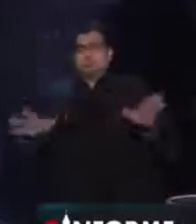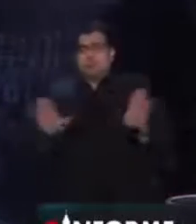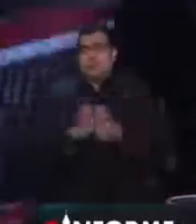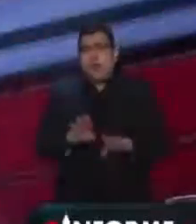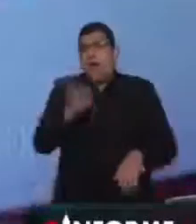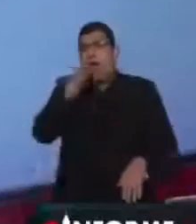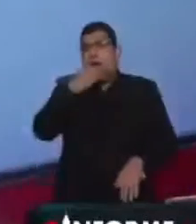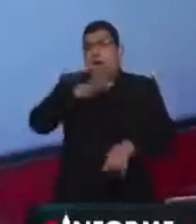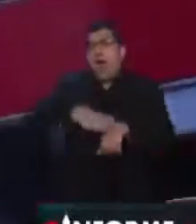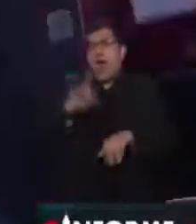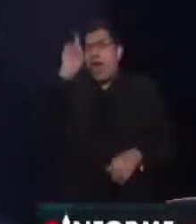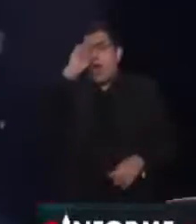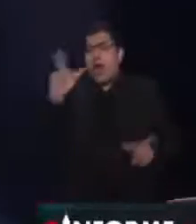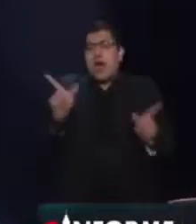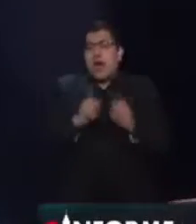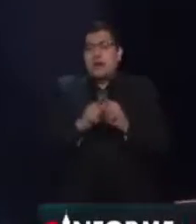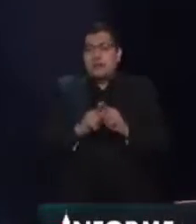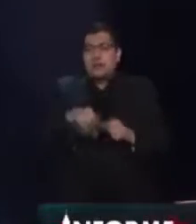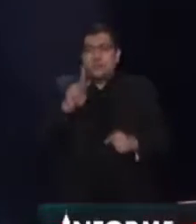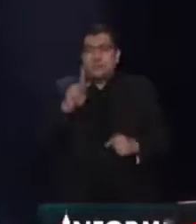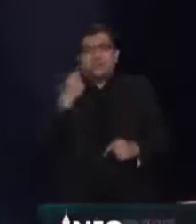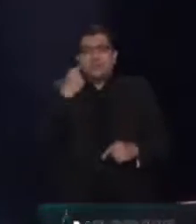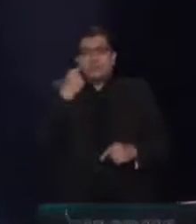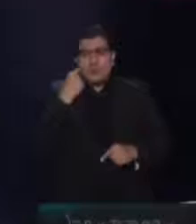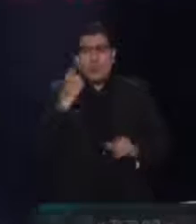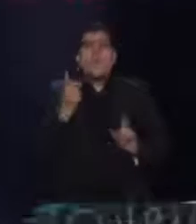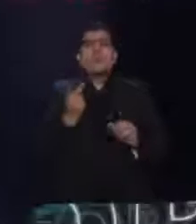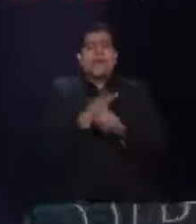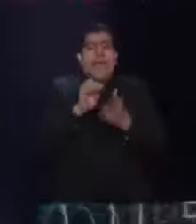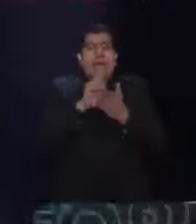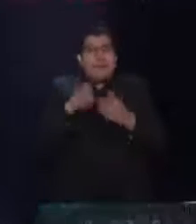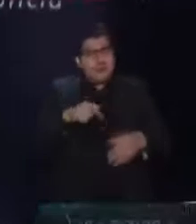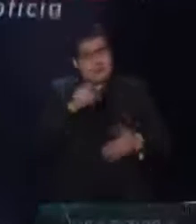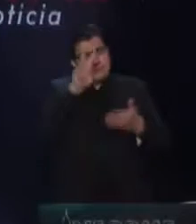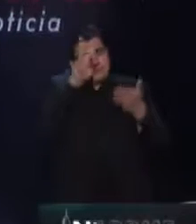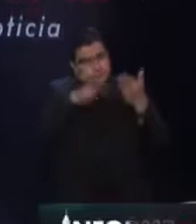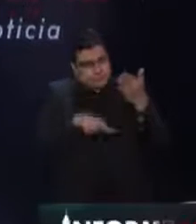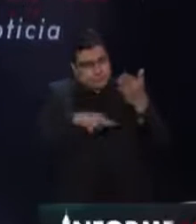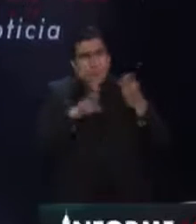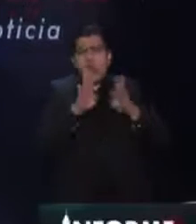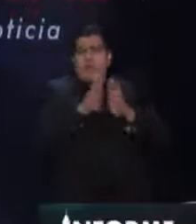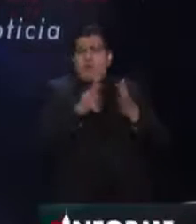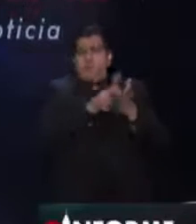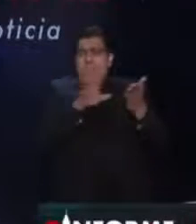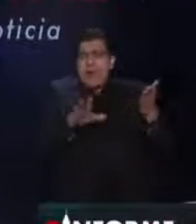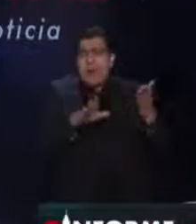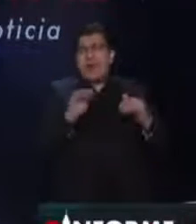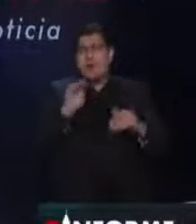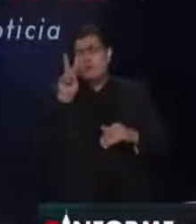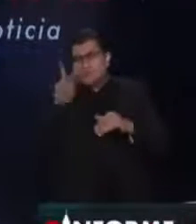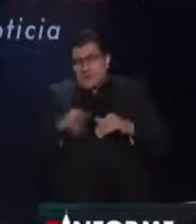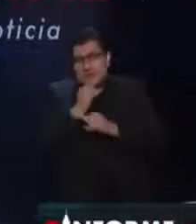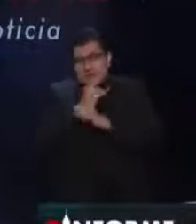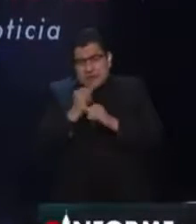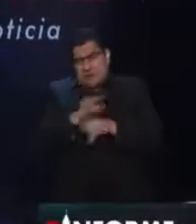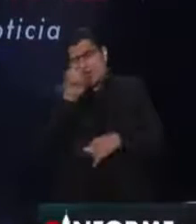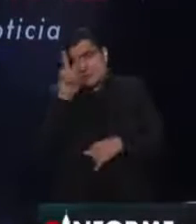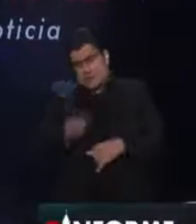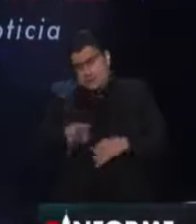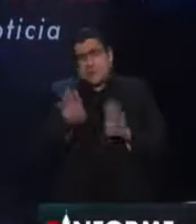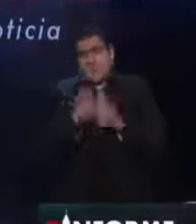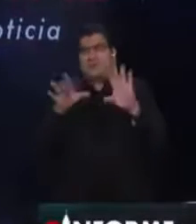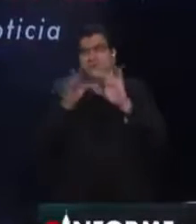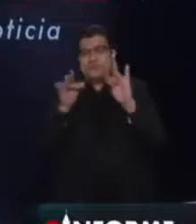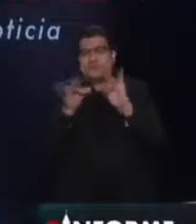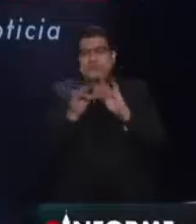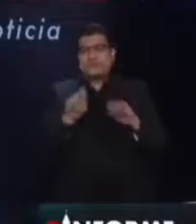Es una recomendación. Pero ¿qué es lo que pasa? Que cuando uno lee la nota, pues es una explicación.